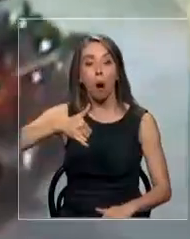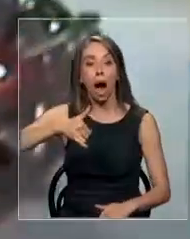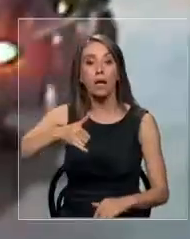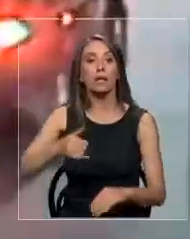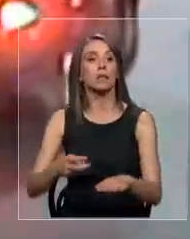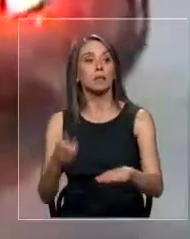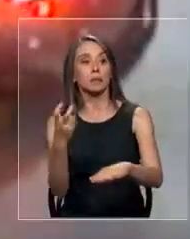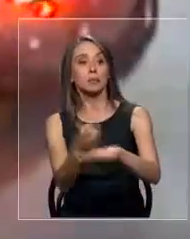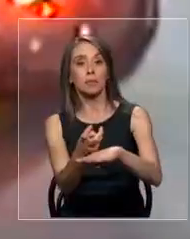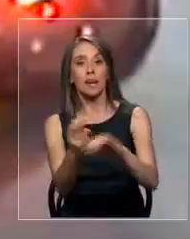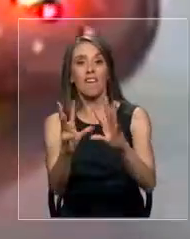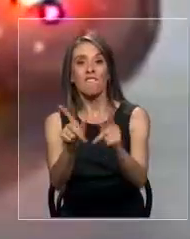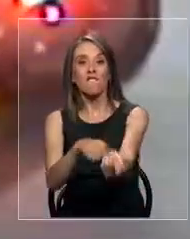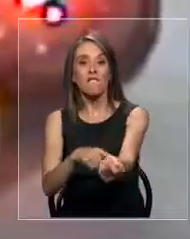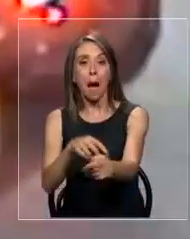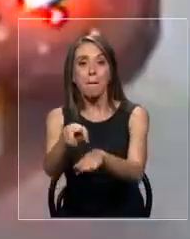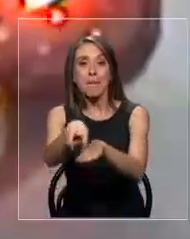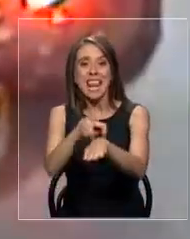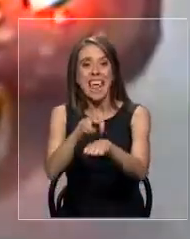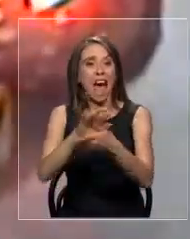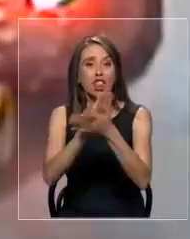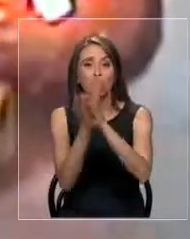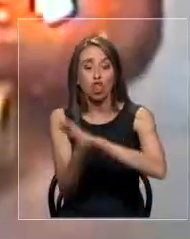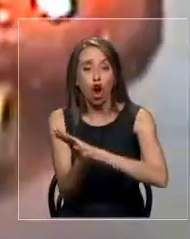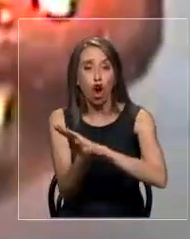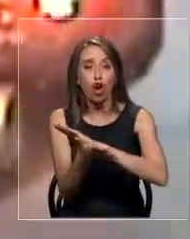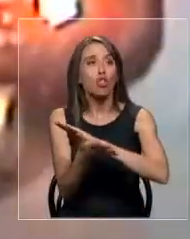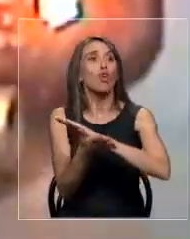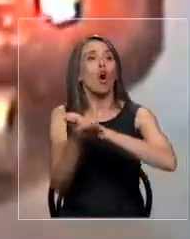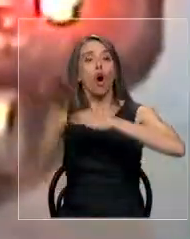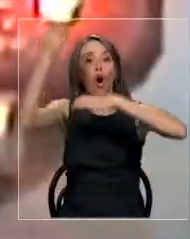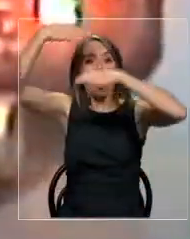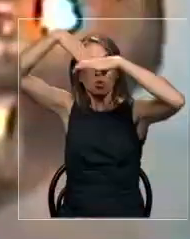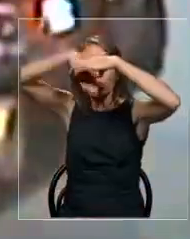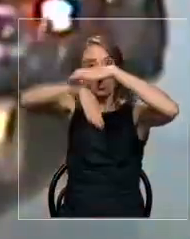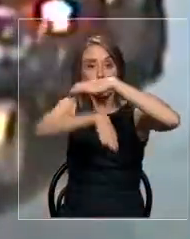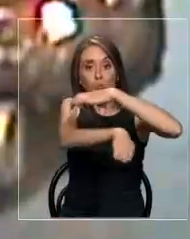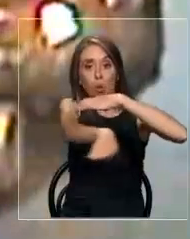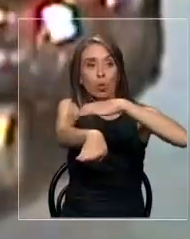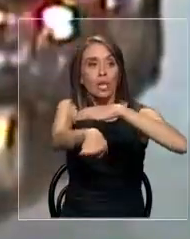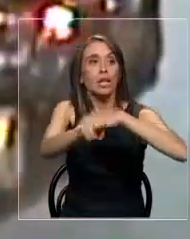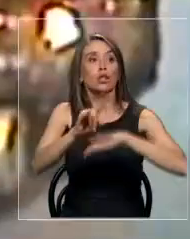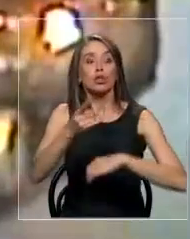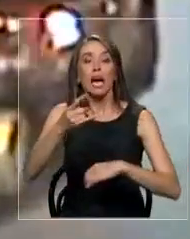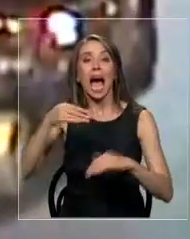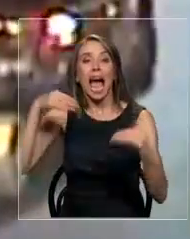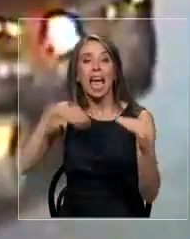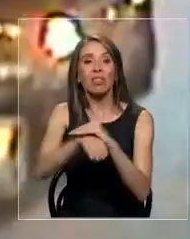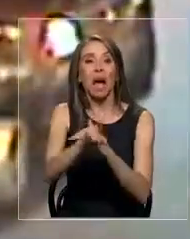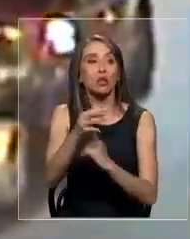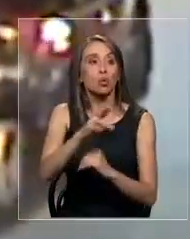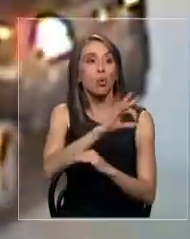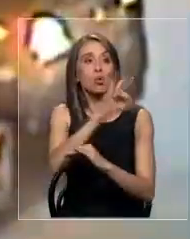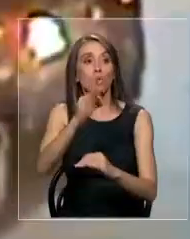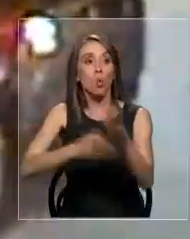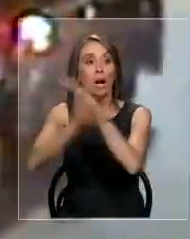esta vez a una familia completa. En el túnel del Acceso Sur, asalto nunca antes visto en